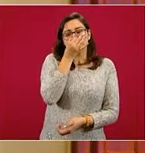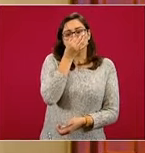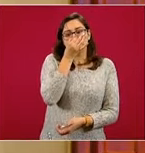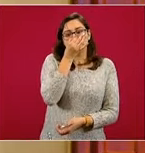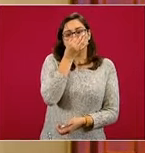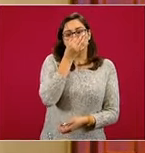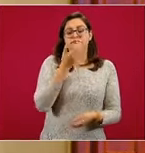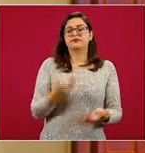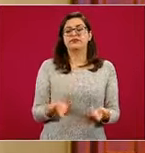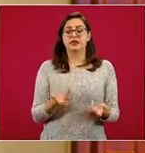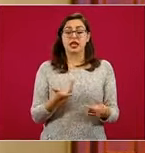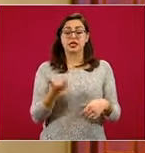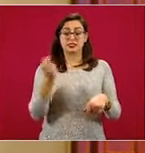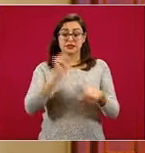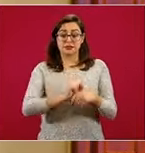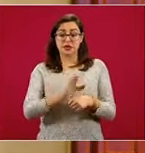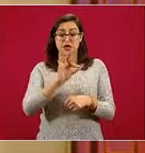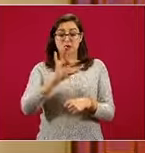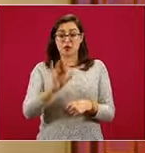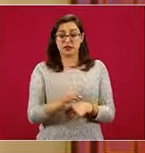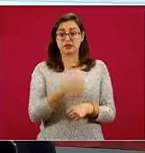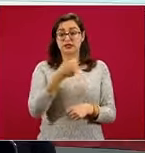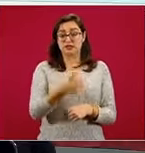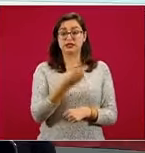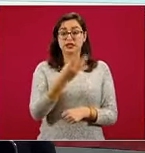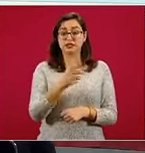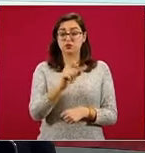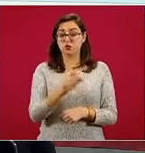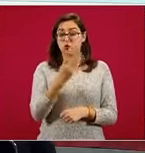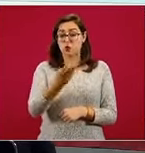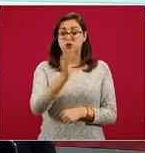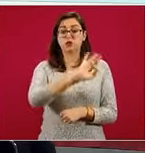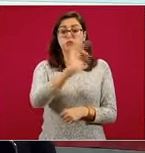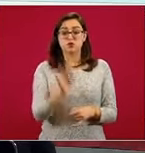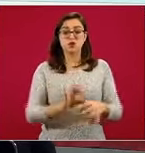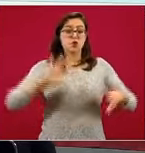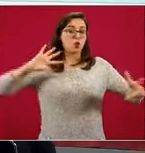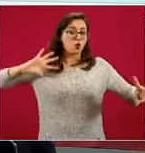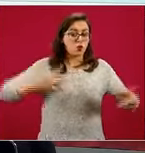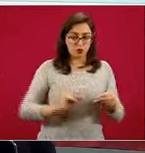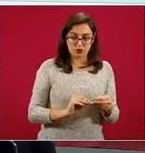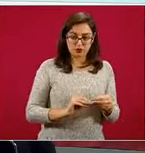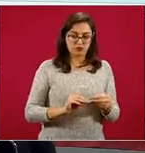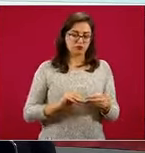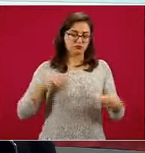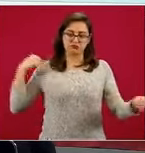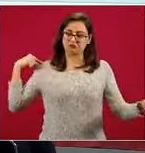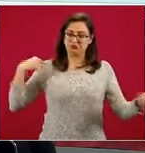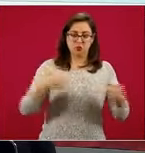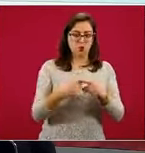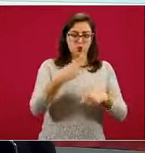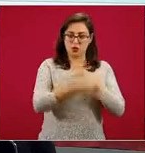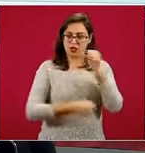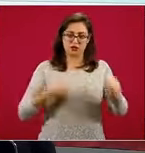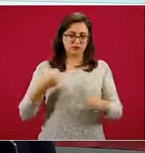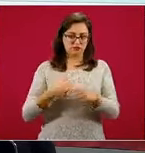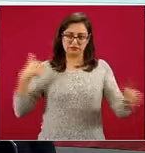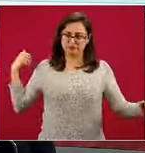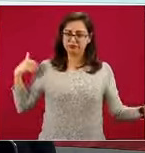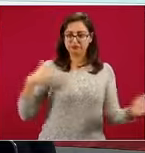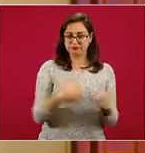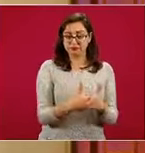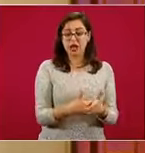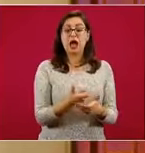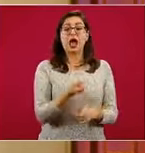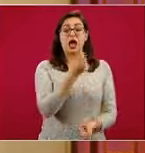en un 3.4% para efecto de los casos acumulados estimados. Dado que hemos tenido entidades que se mantienen